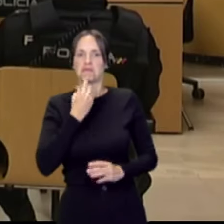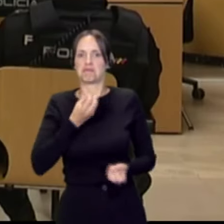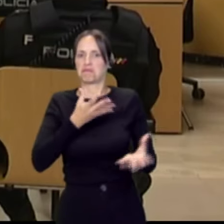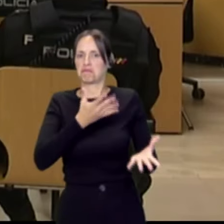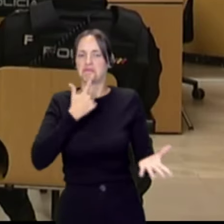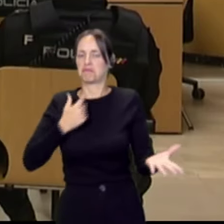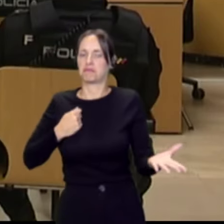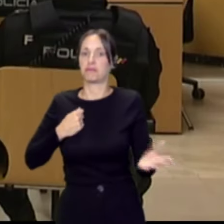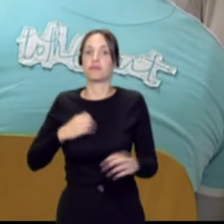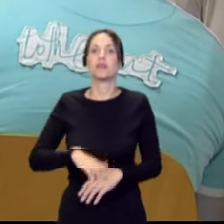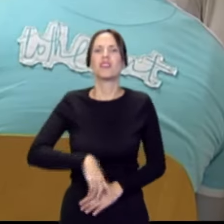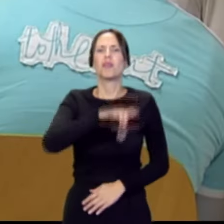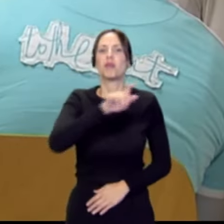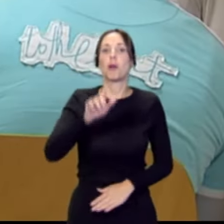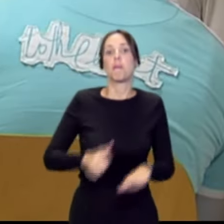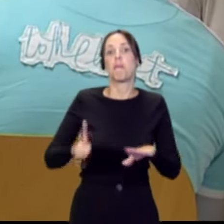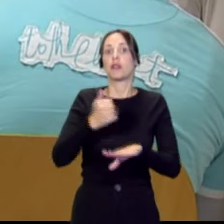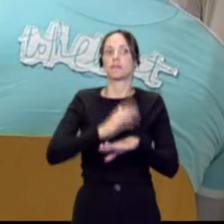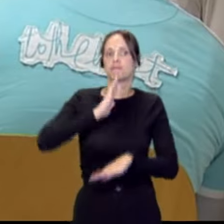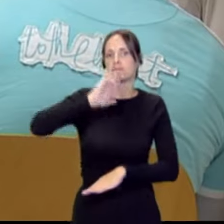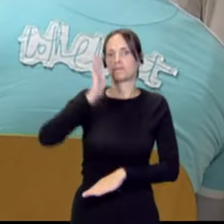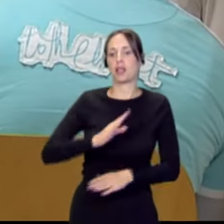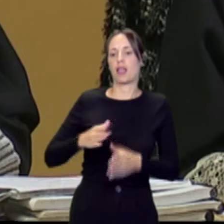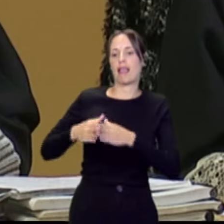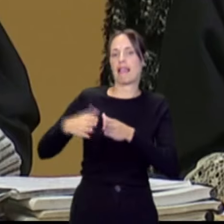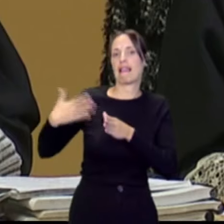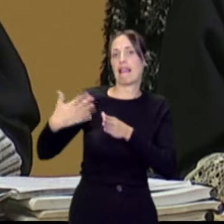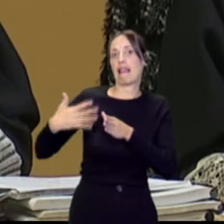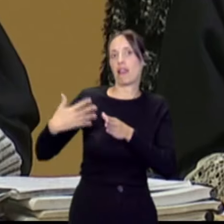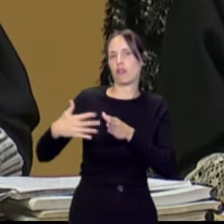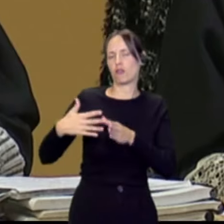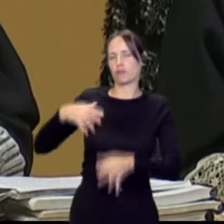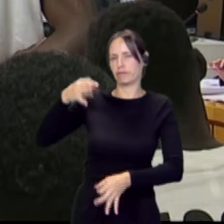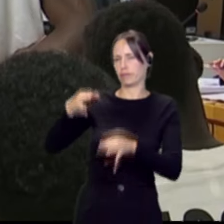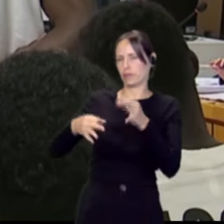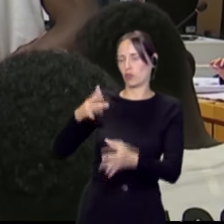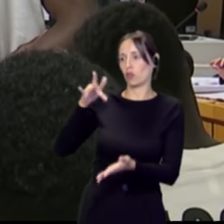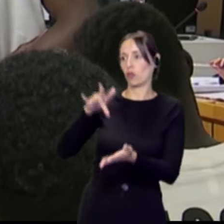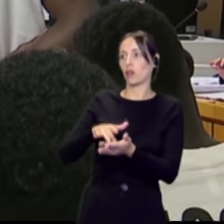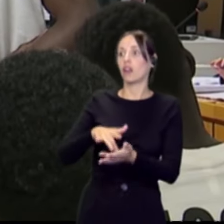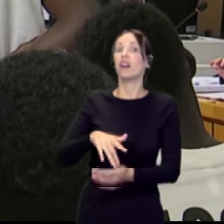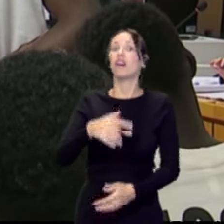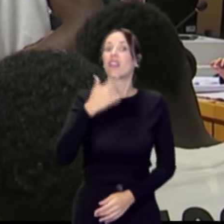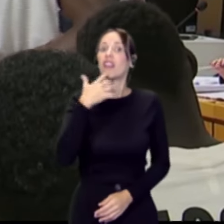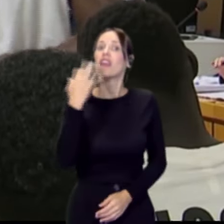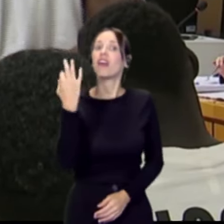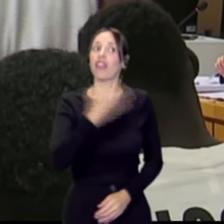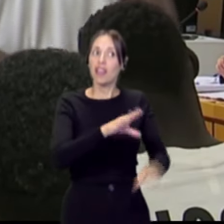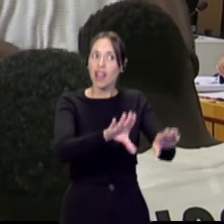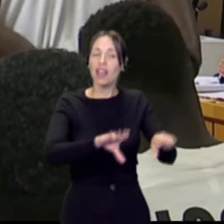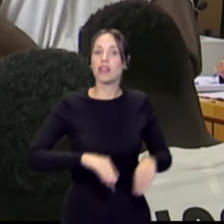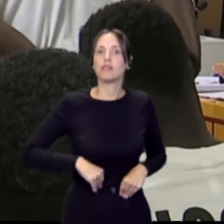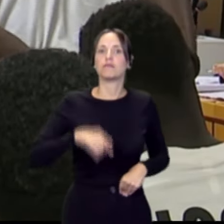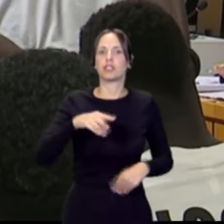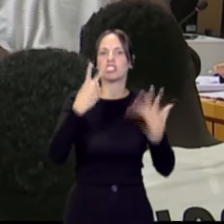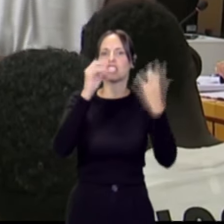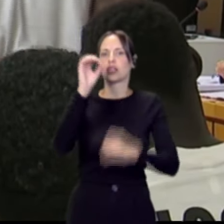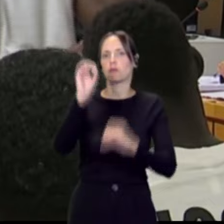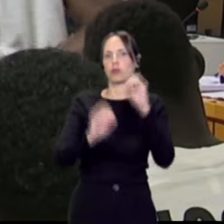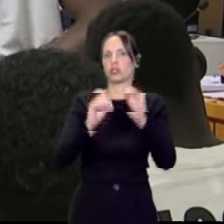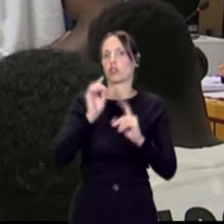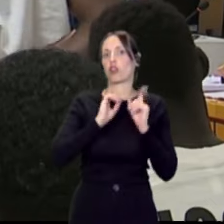Se juzga a los supuestos patrones de un cayuco y esto, que den su conformidad, ocurre en el 70% de los casos.